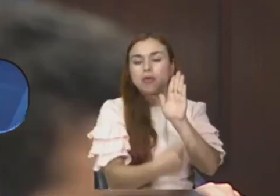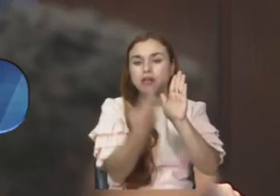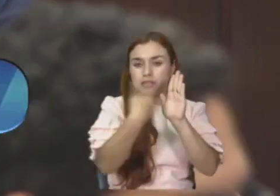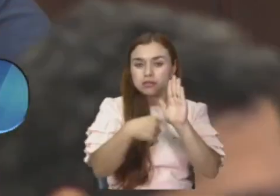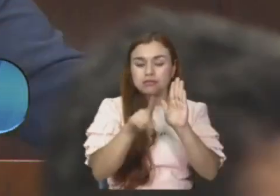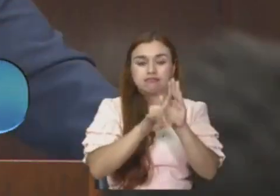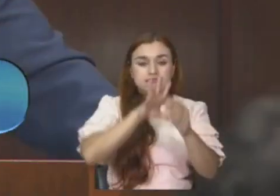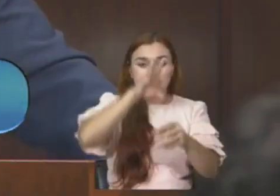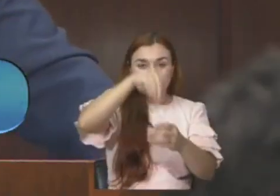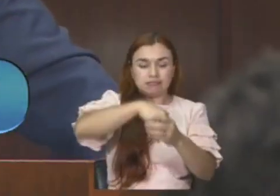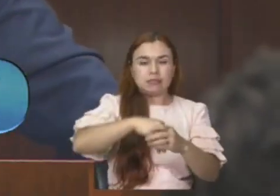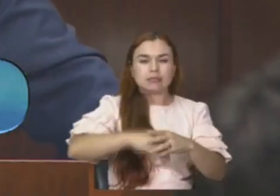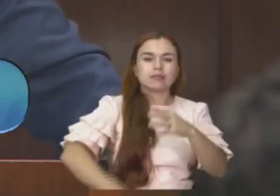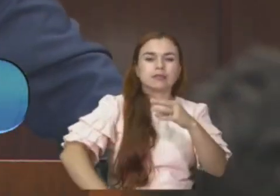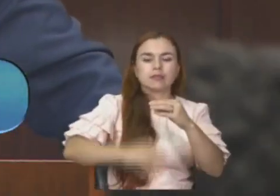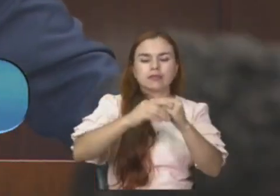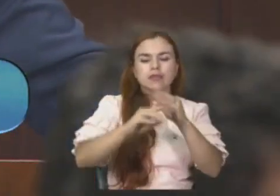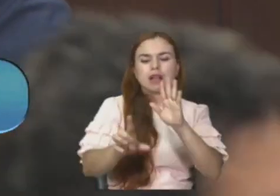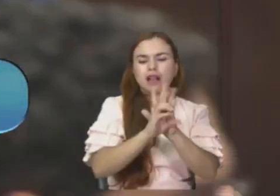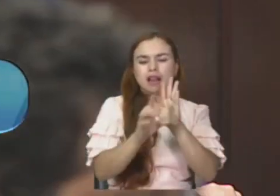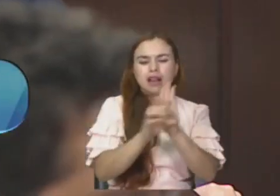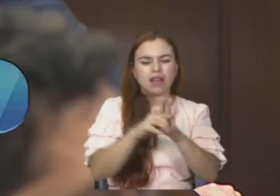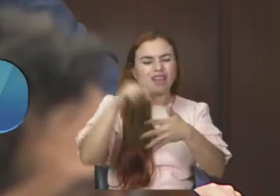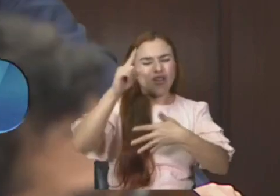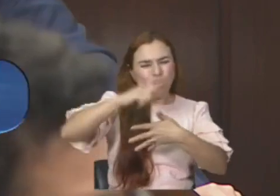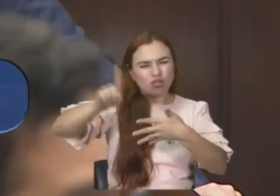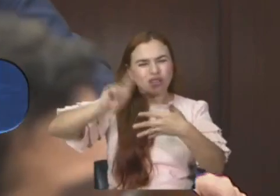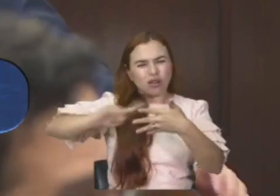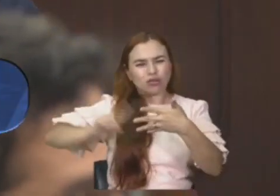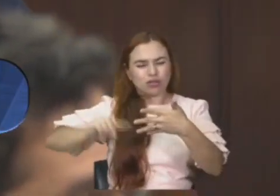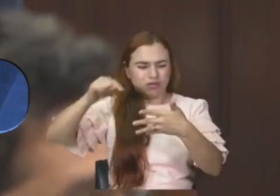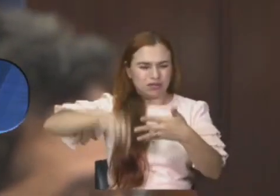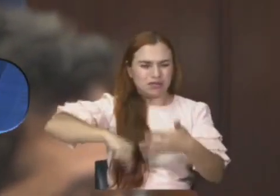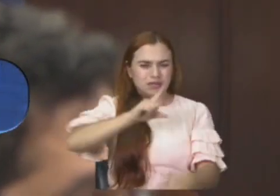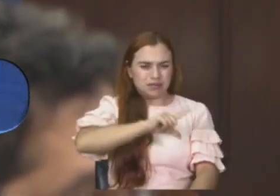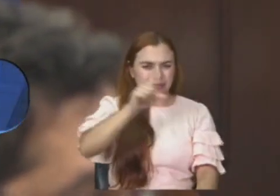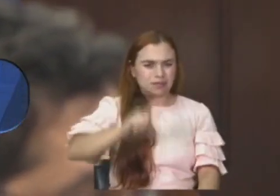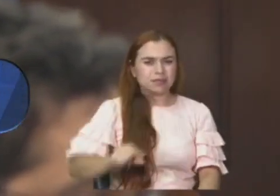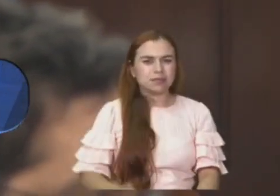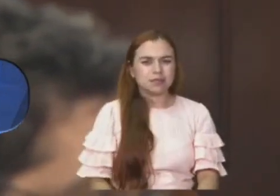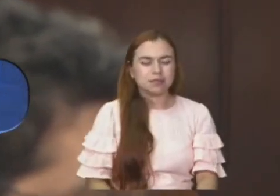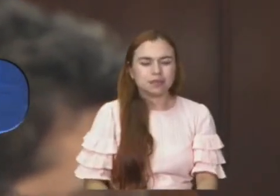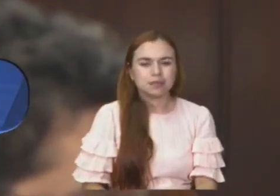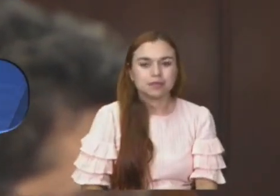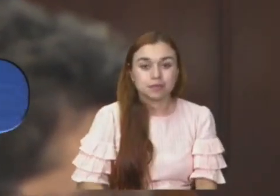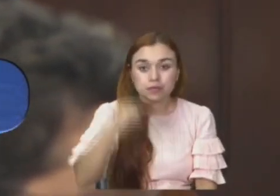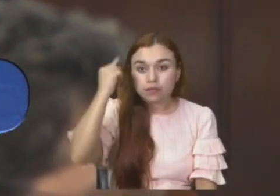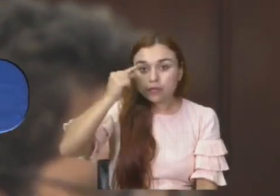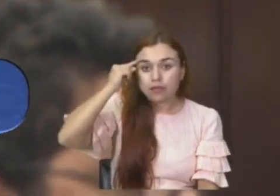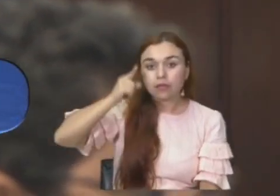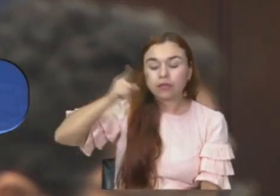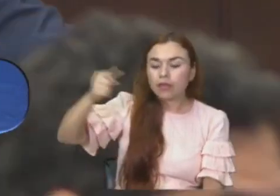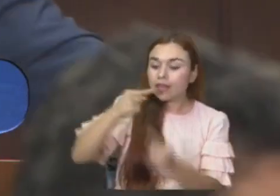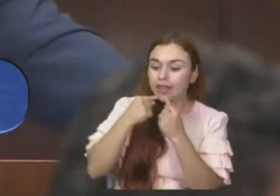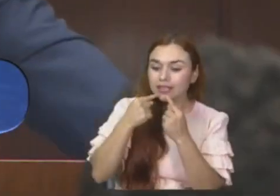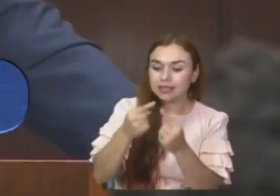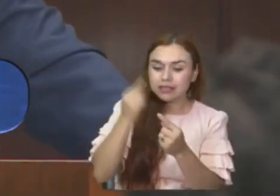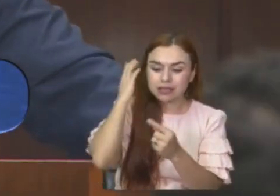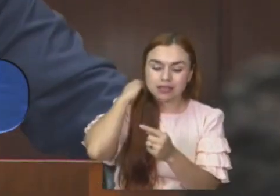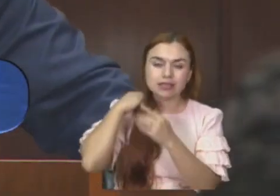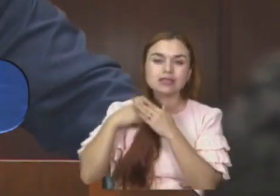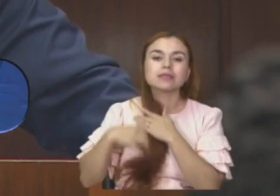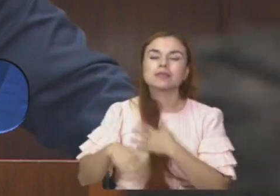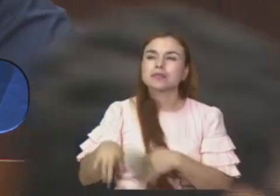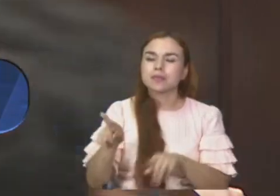Fiscal y demás leyes de la República de Panamá. El Gobierno Nacional ha empleado sus mejores esfuerzos